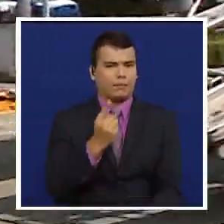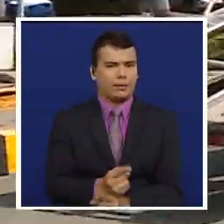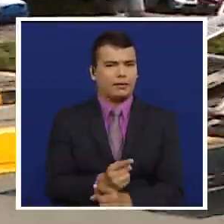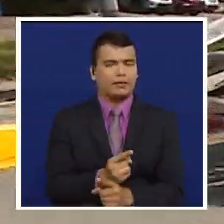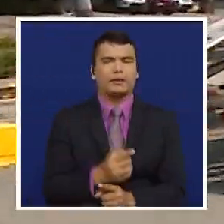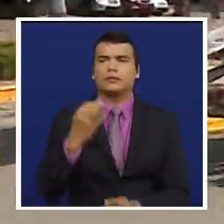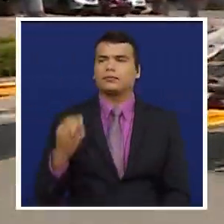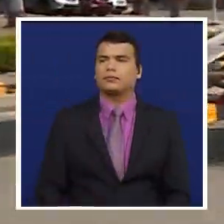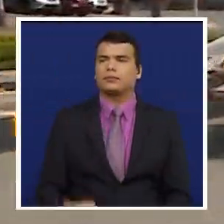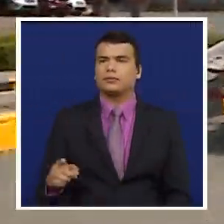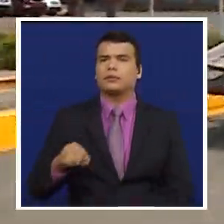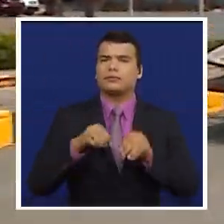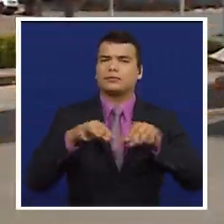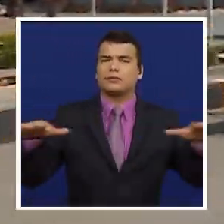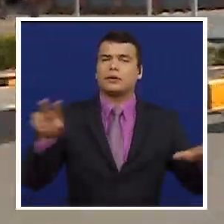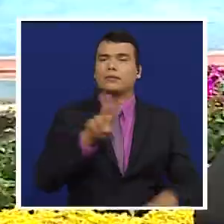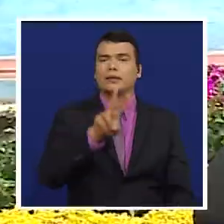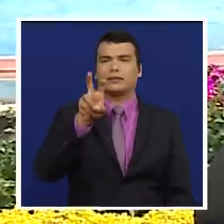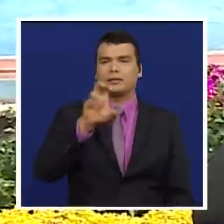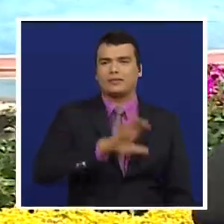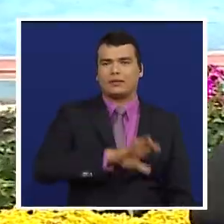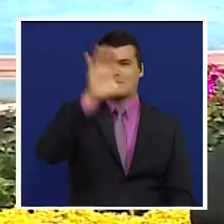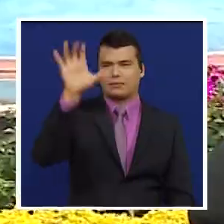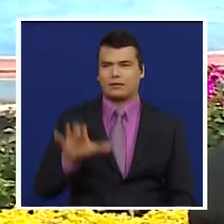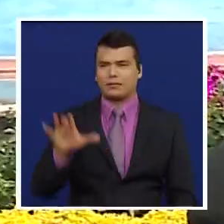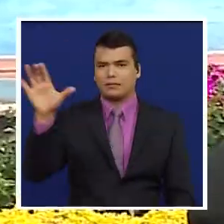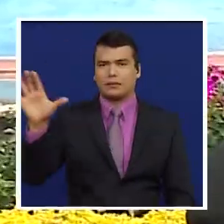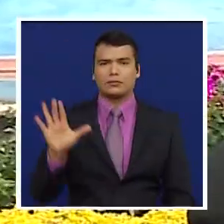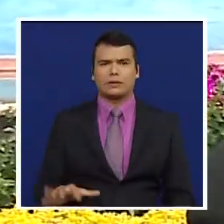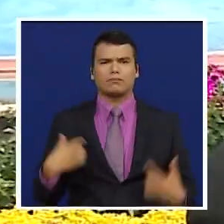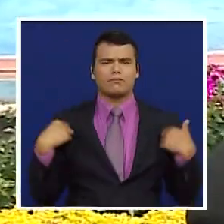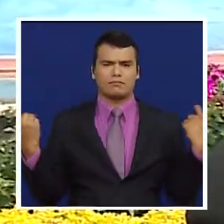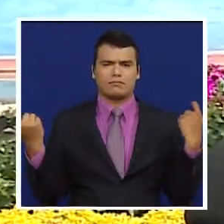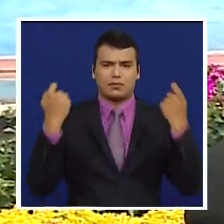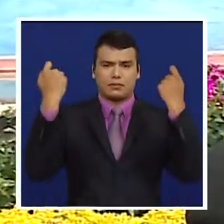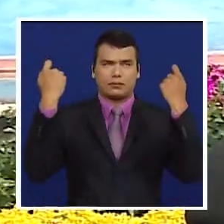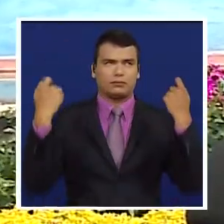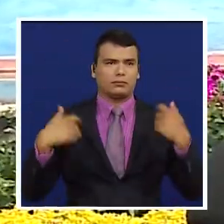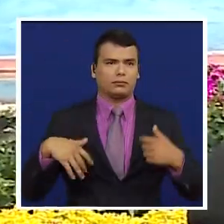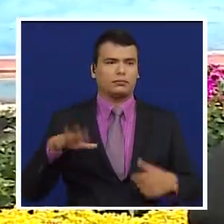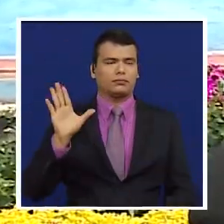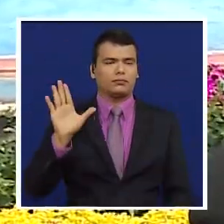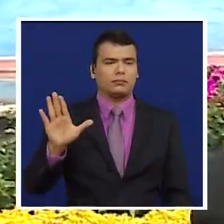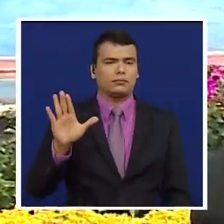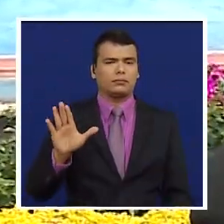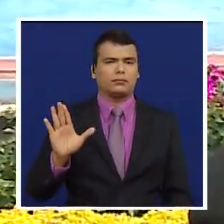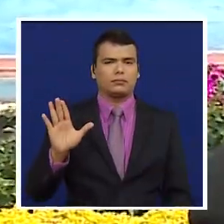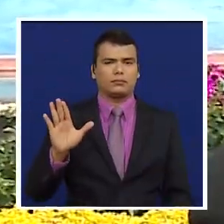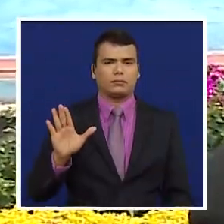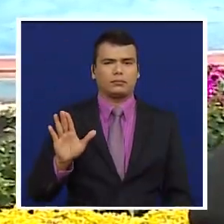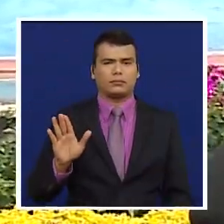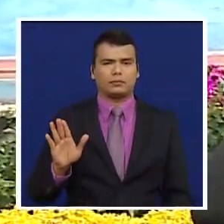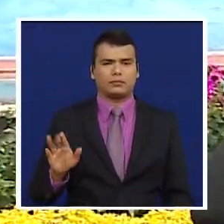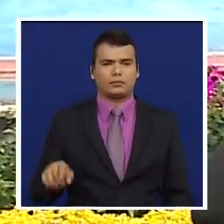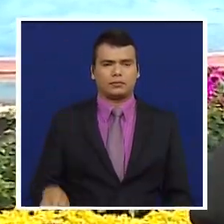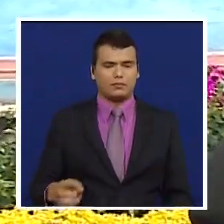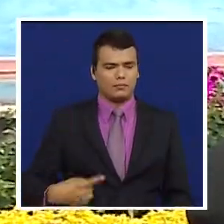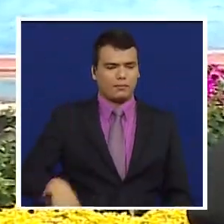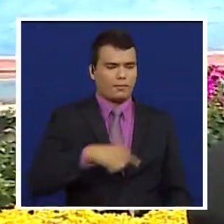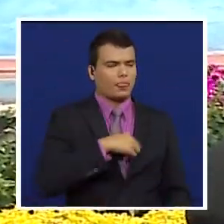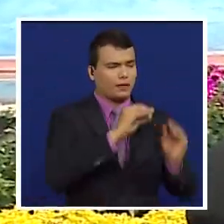hasta 27 países con ventas spot. En nuestra producción,